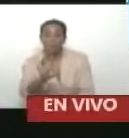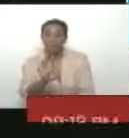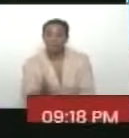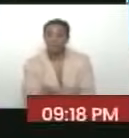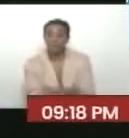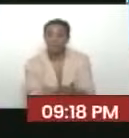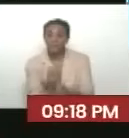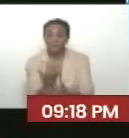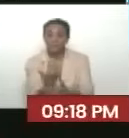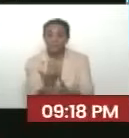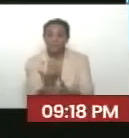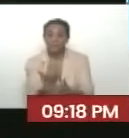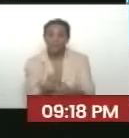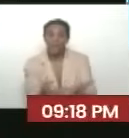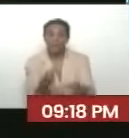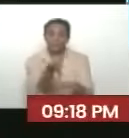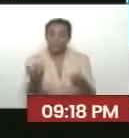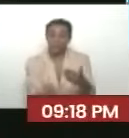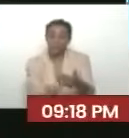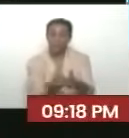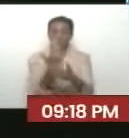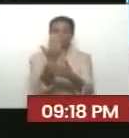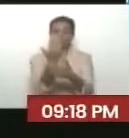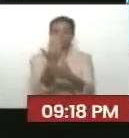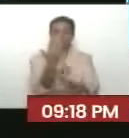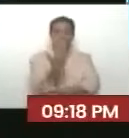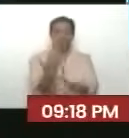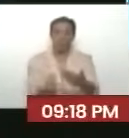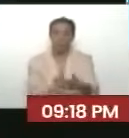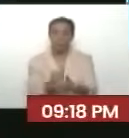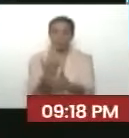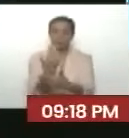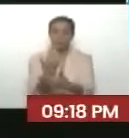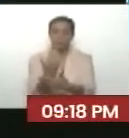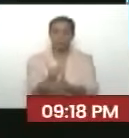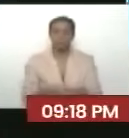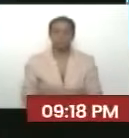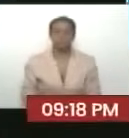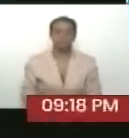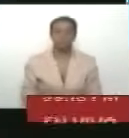El voto se ha generado correctamente. Tengo